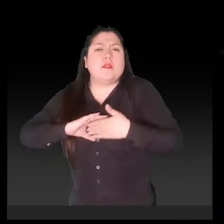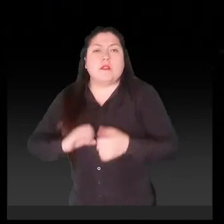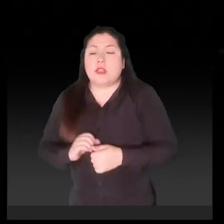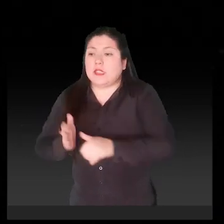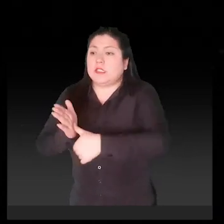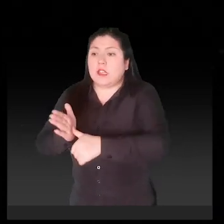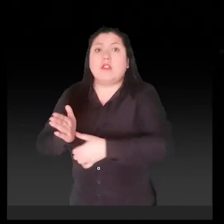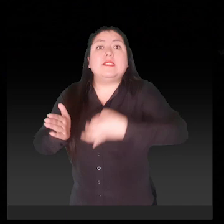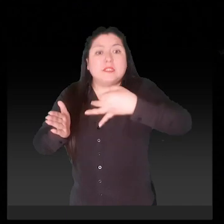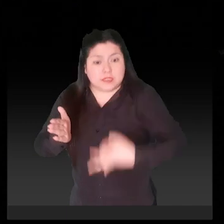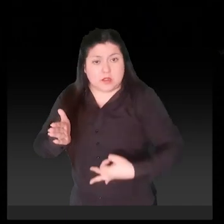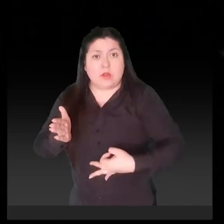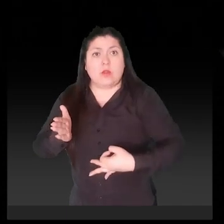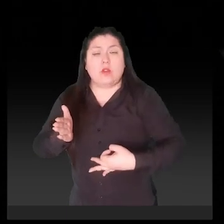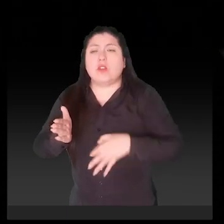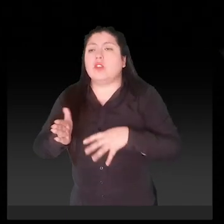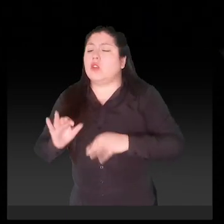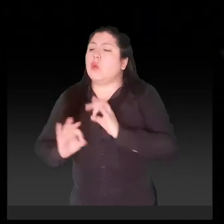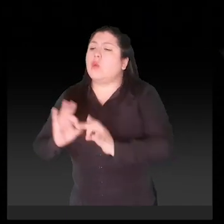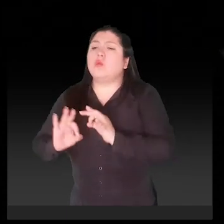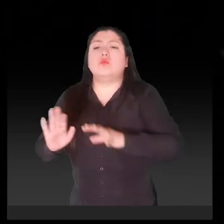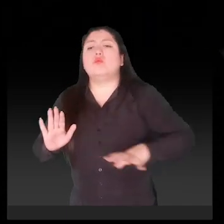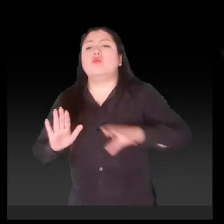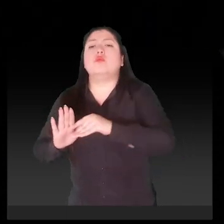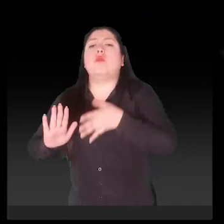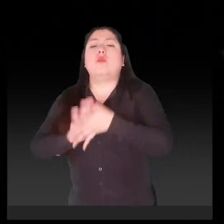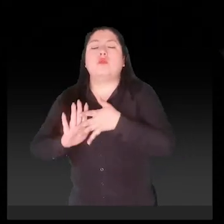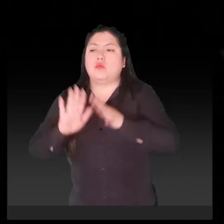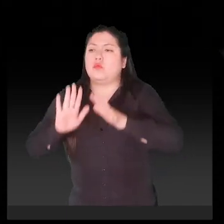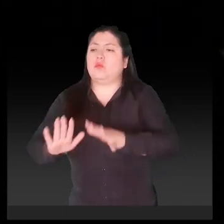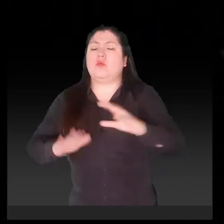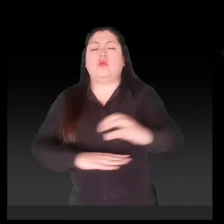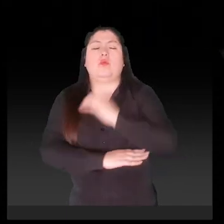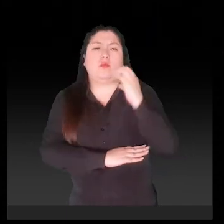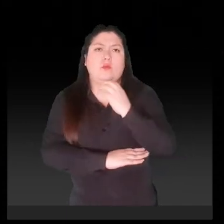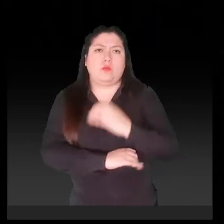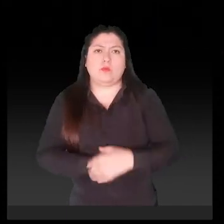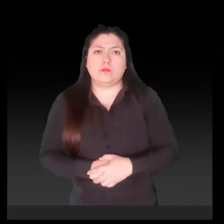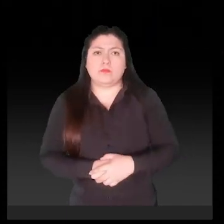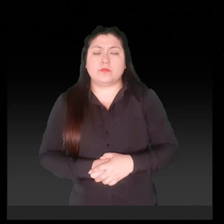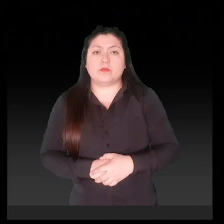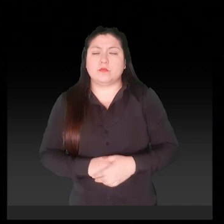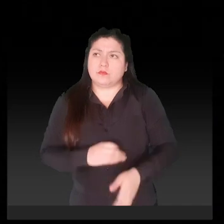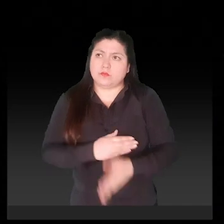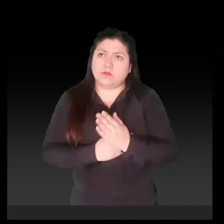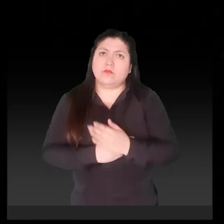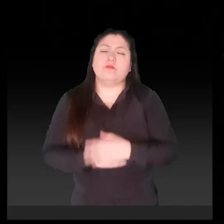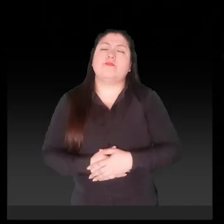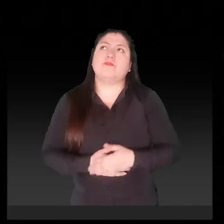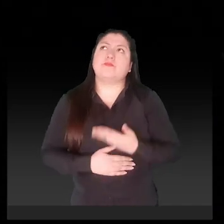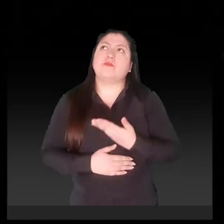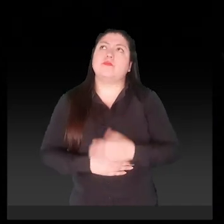solo es segura, sino protegerá todos los datos de los colombianos. Quiero avanzar, por favor,